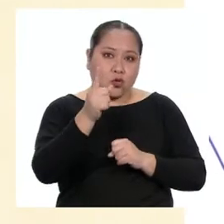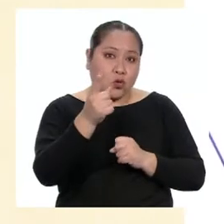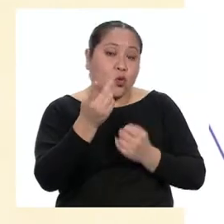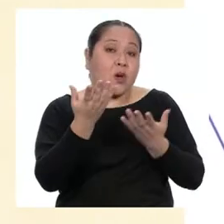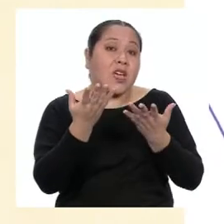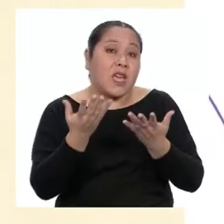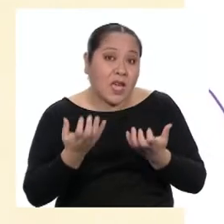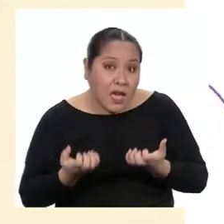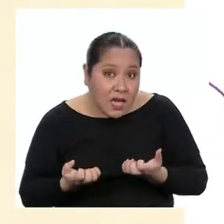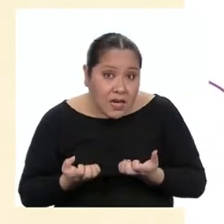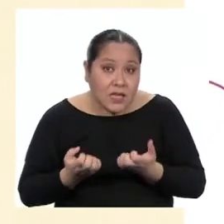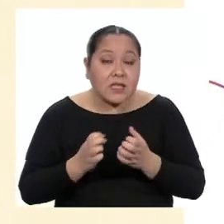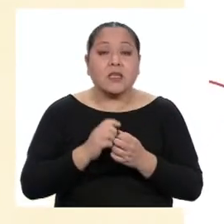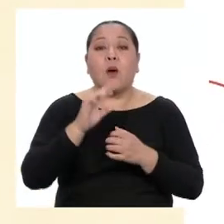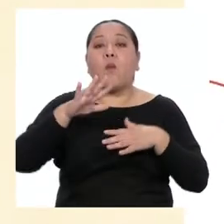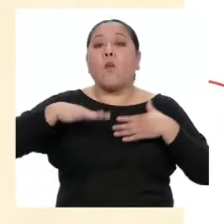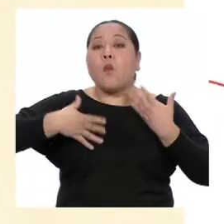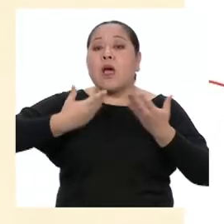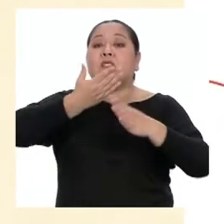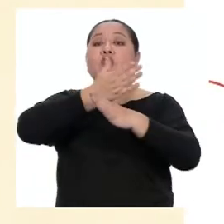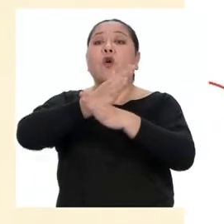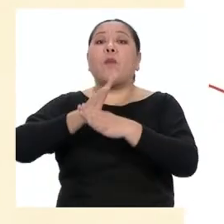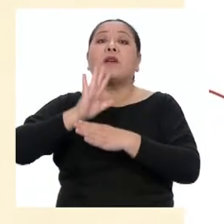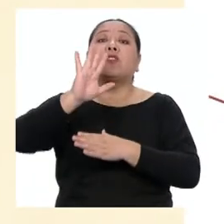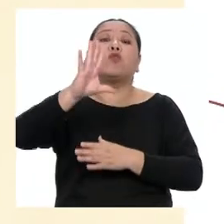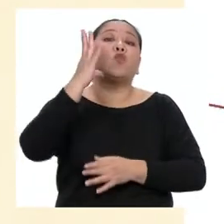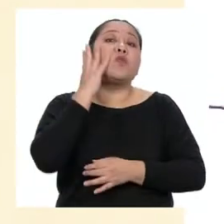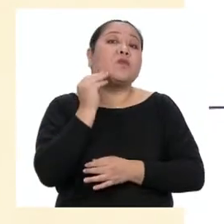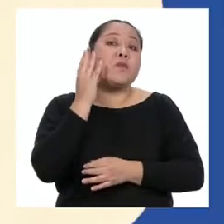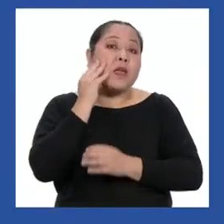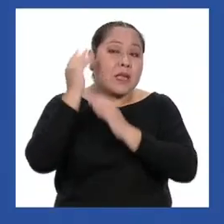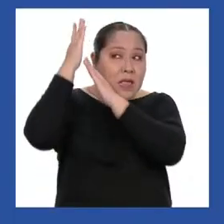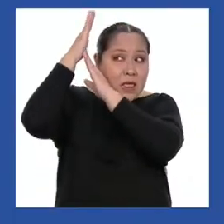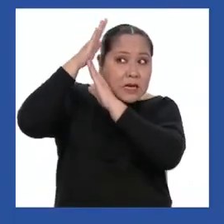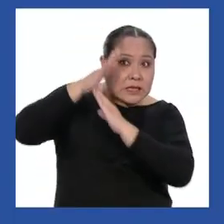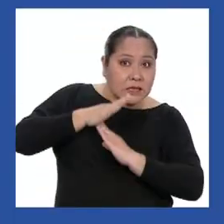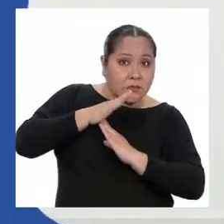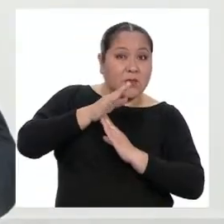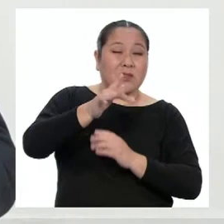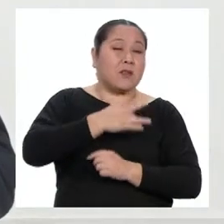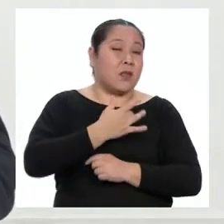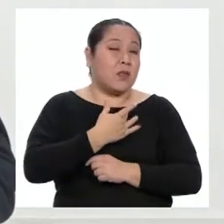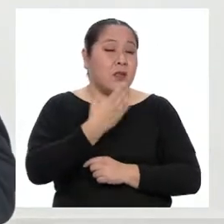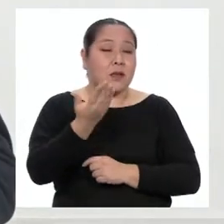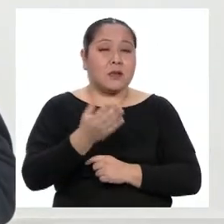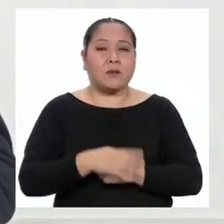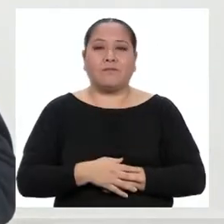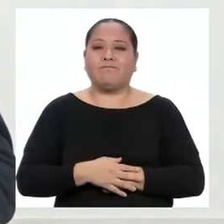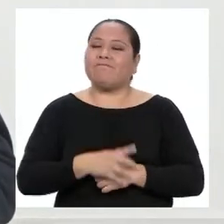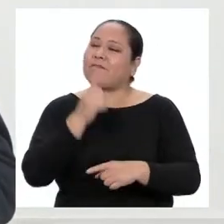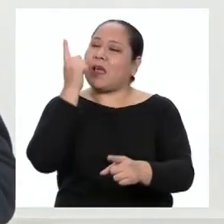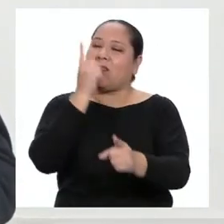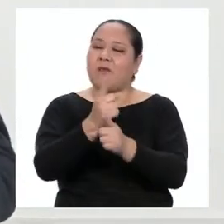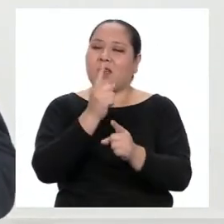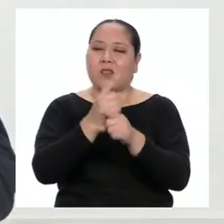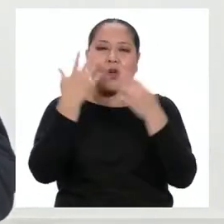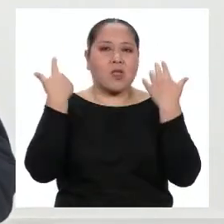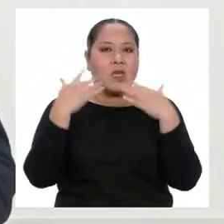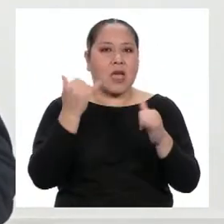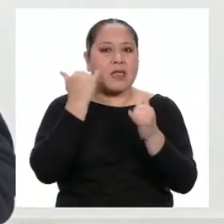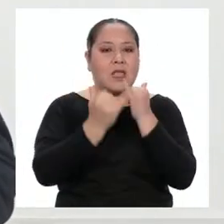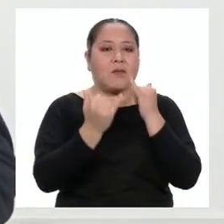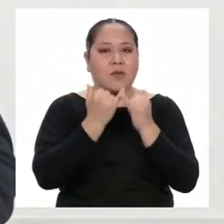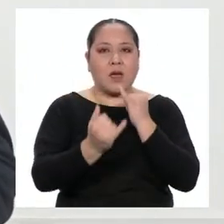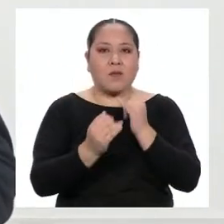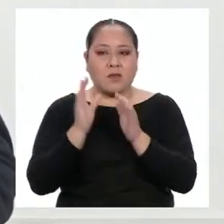puedes compartir la experiencia de discriminación que viviste. Excelente. Hemos terminado de